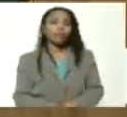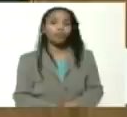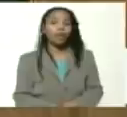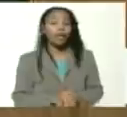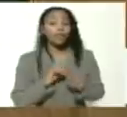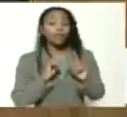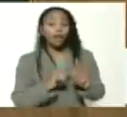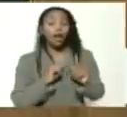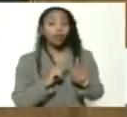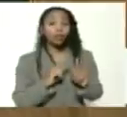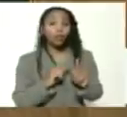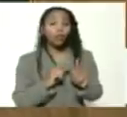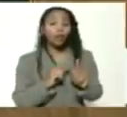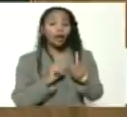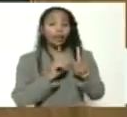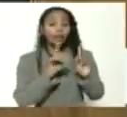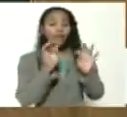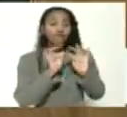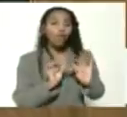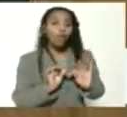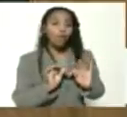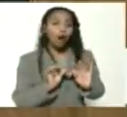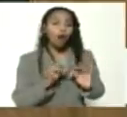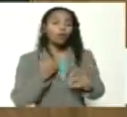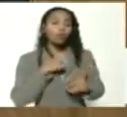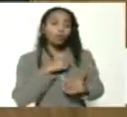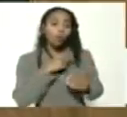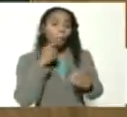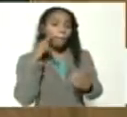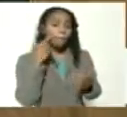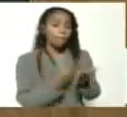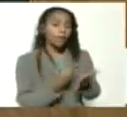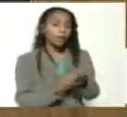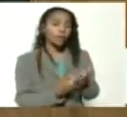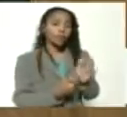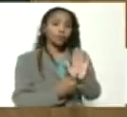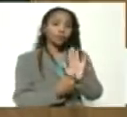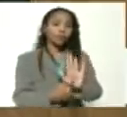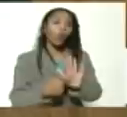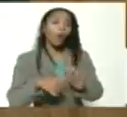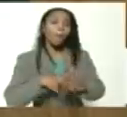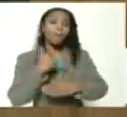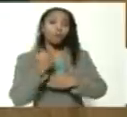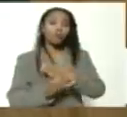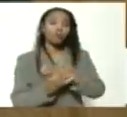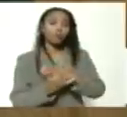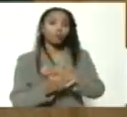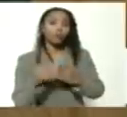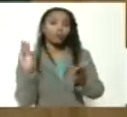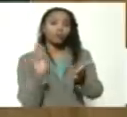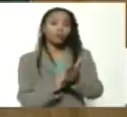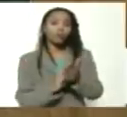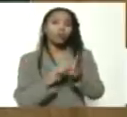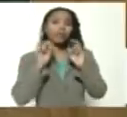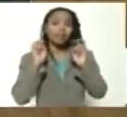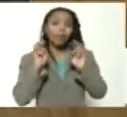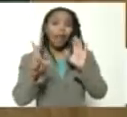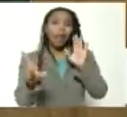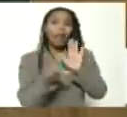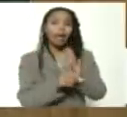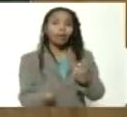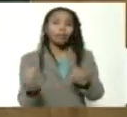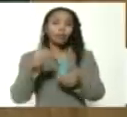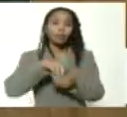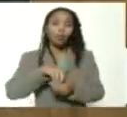esto, en este sentido, hemos presentado el proyecto de ley marco titulado Ley para